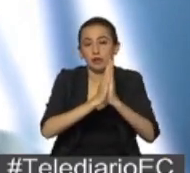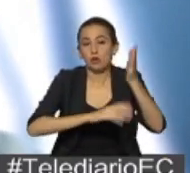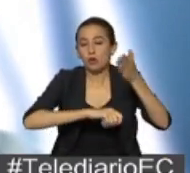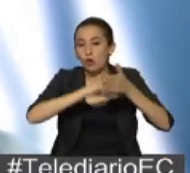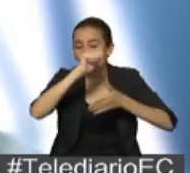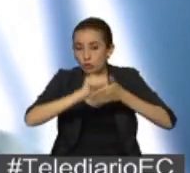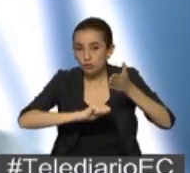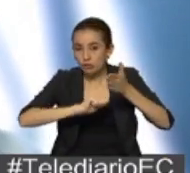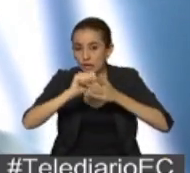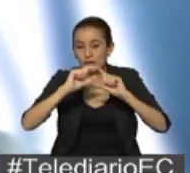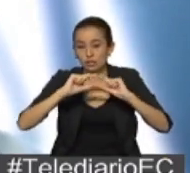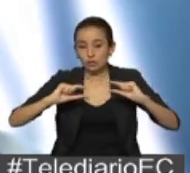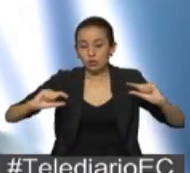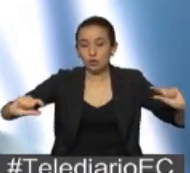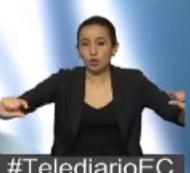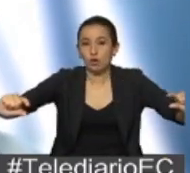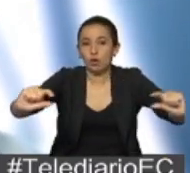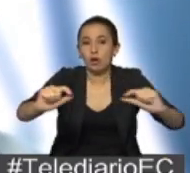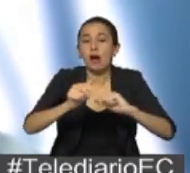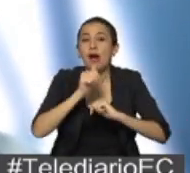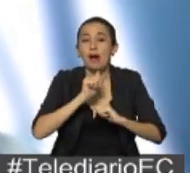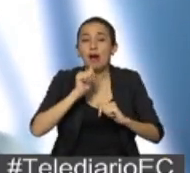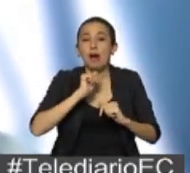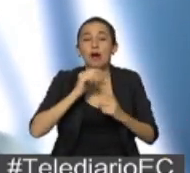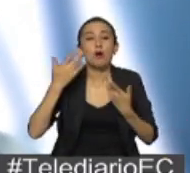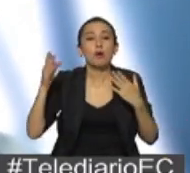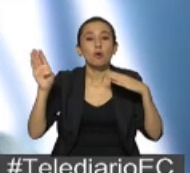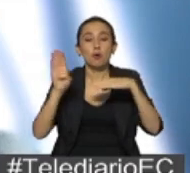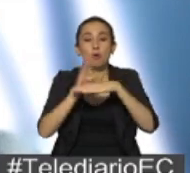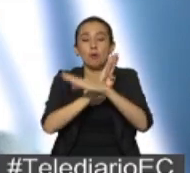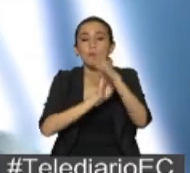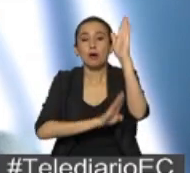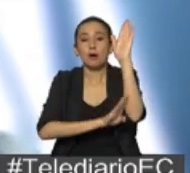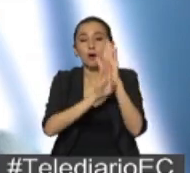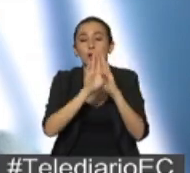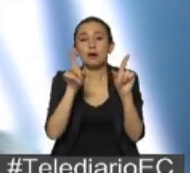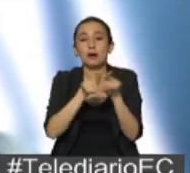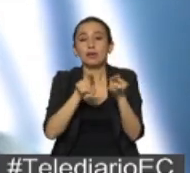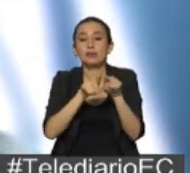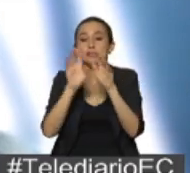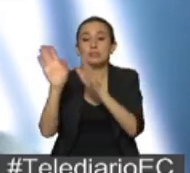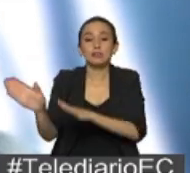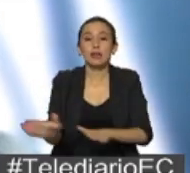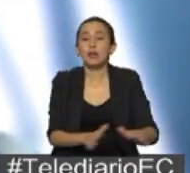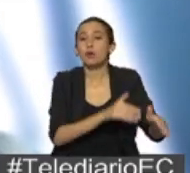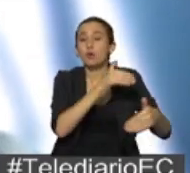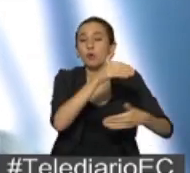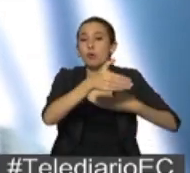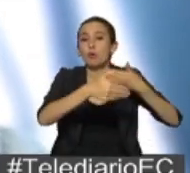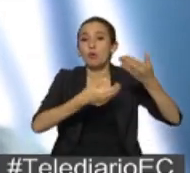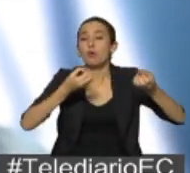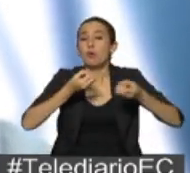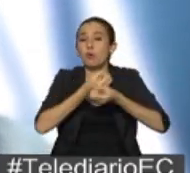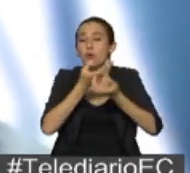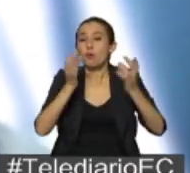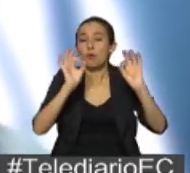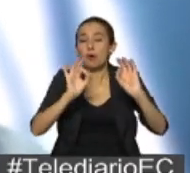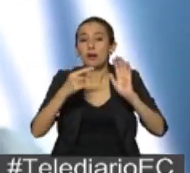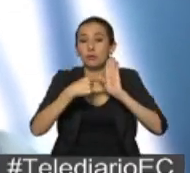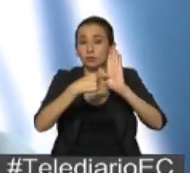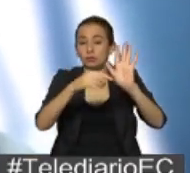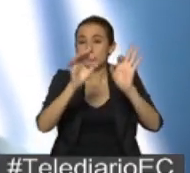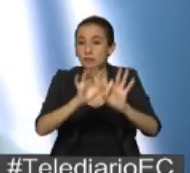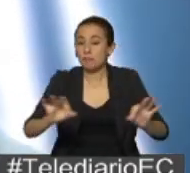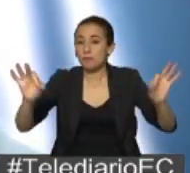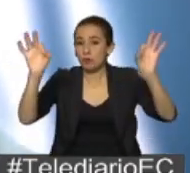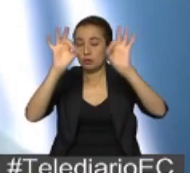y asimismo el Banco de Desarrollo tuvo que suspender inmediatamente el crédito. Es importante lo que usted señala, porque días